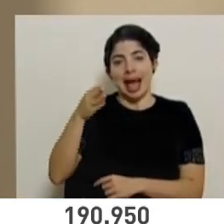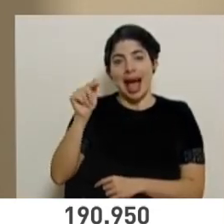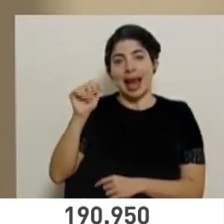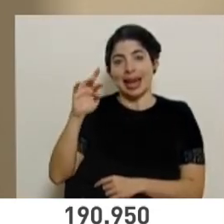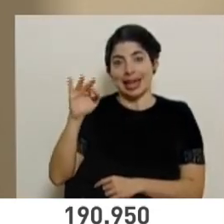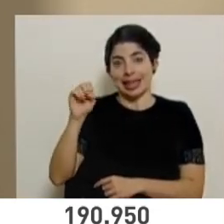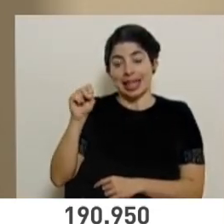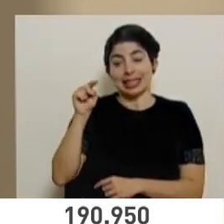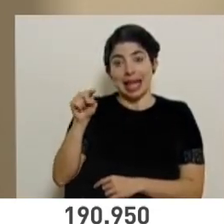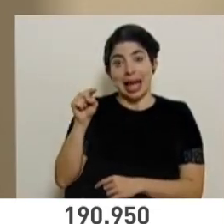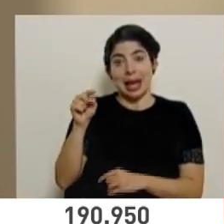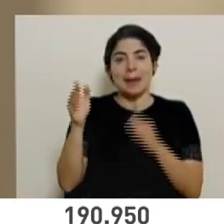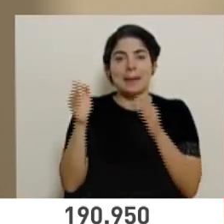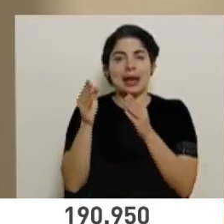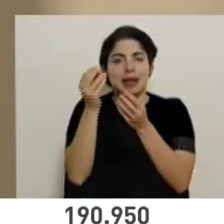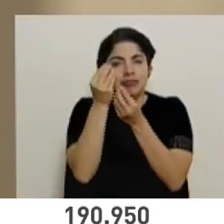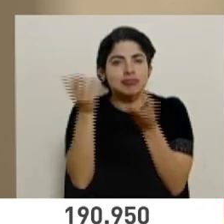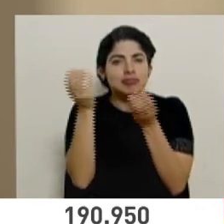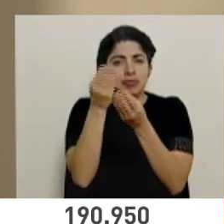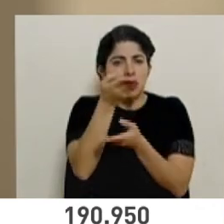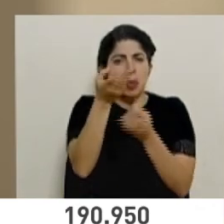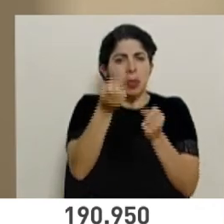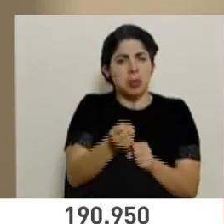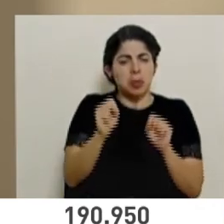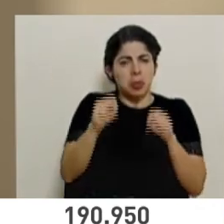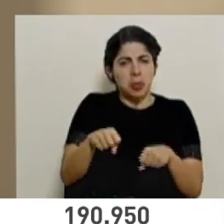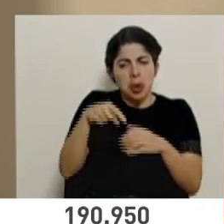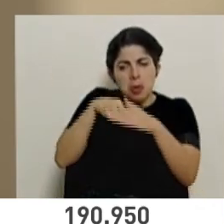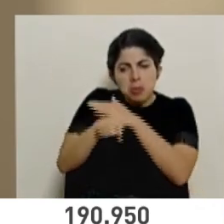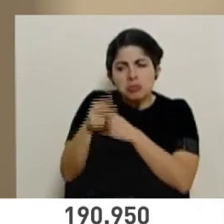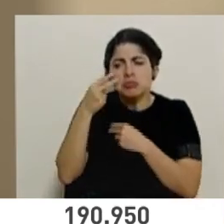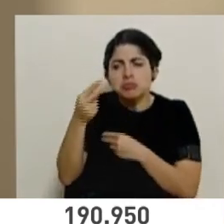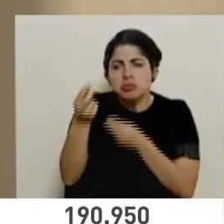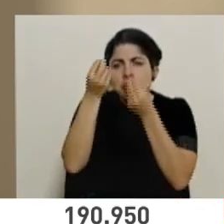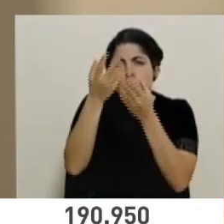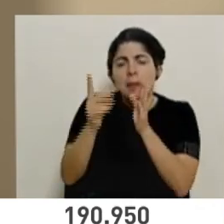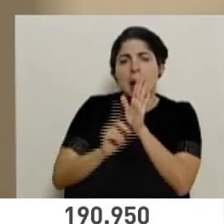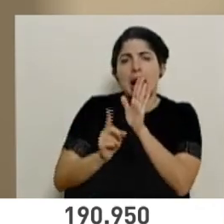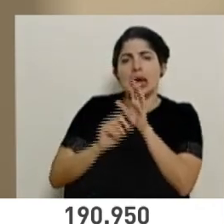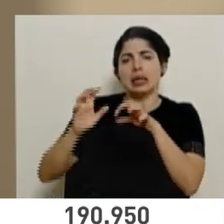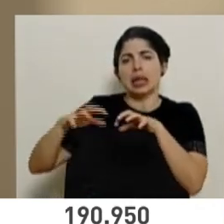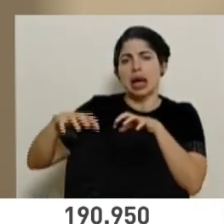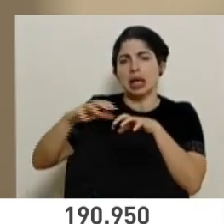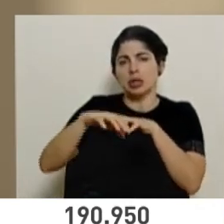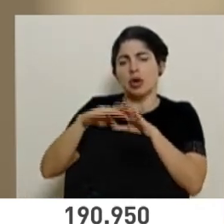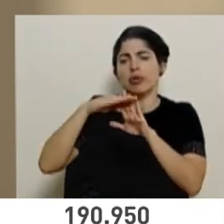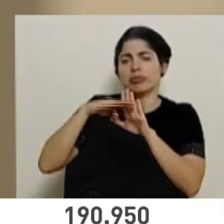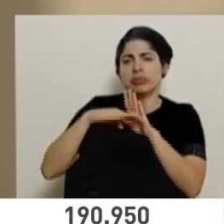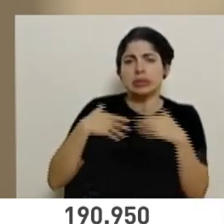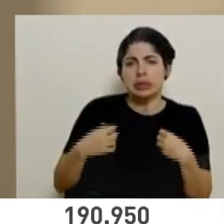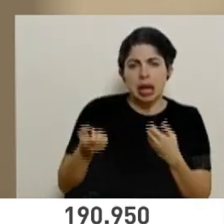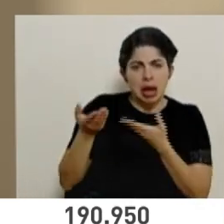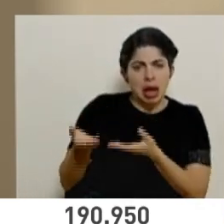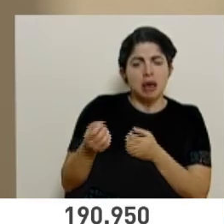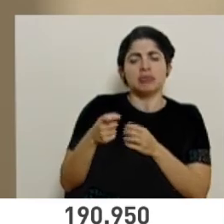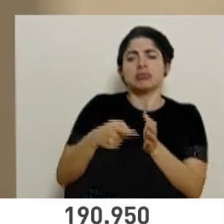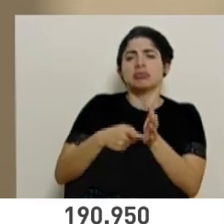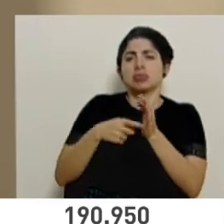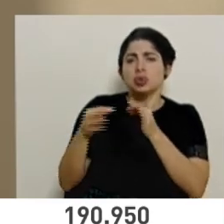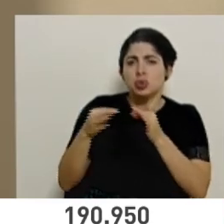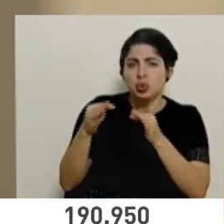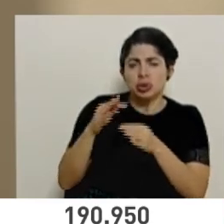presidencia.go.cr/alertas, el micrositio en el cual ustedes pueden consultar las alertas en los distintos cantones, las medidas sanitarias, los